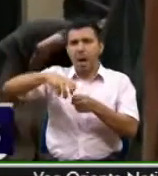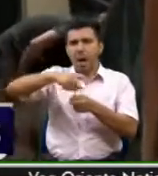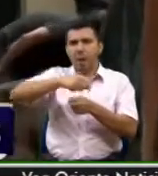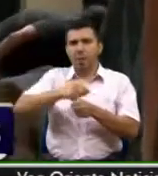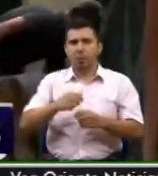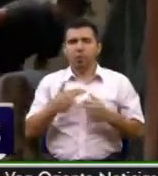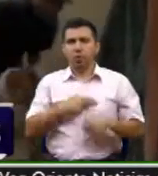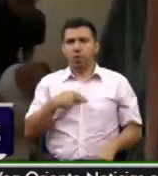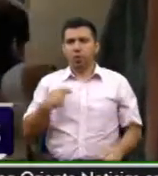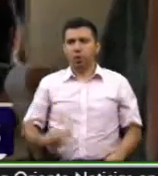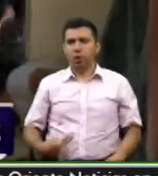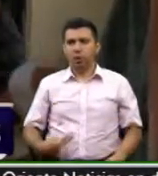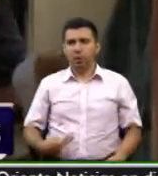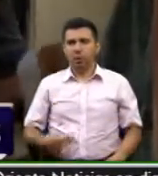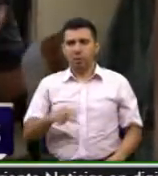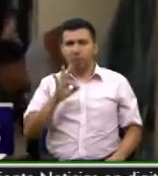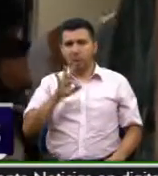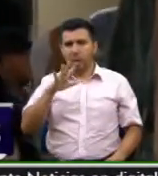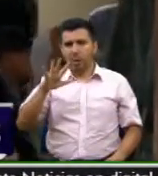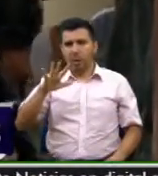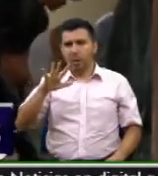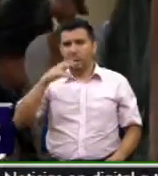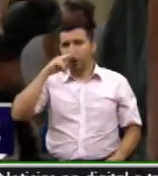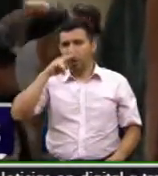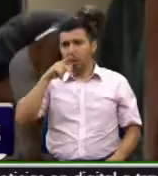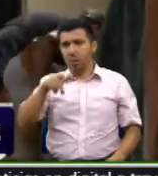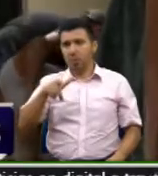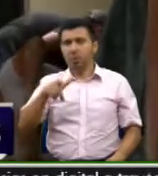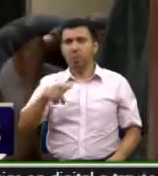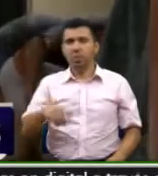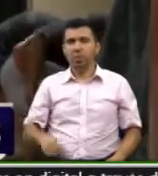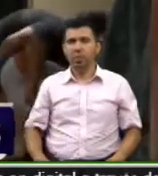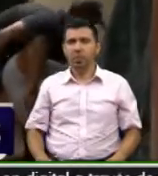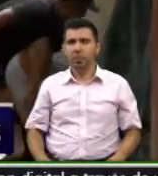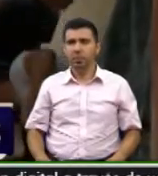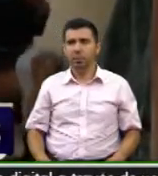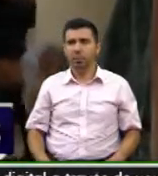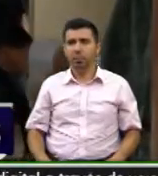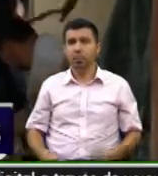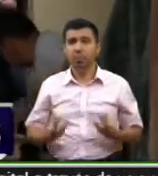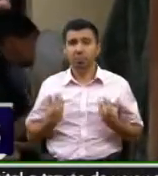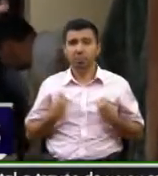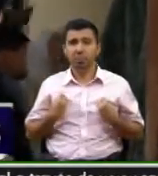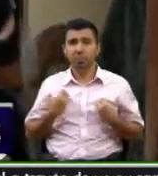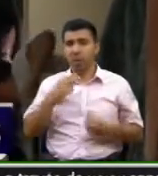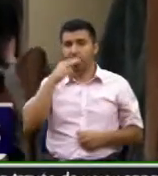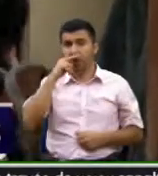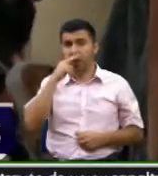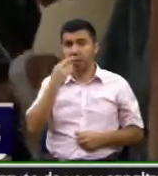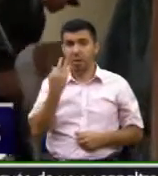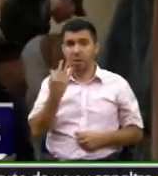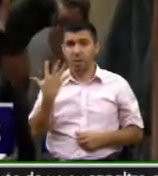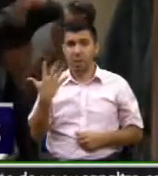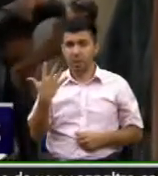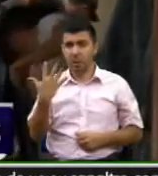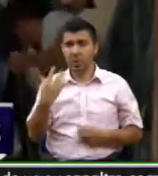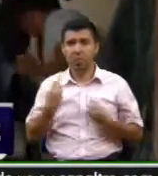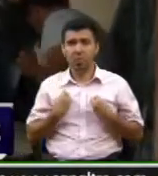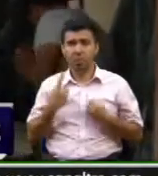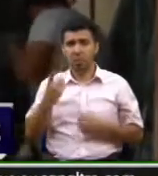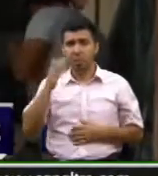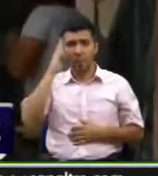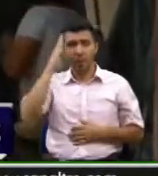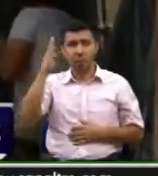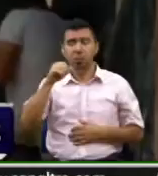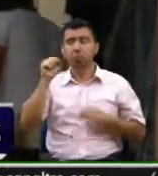35 niños que habitan este sector. Esta situación ha llevado a la comunidad a despertar una preocupación, pues una futura